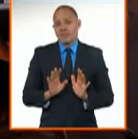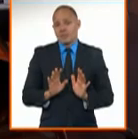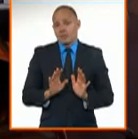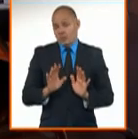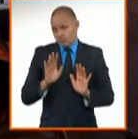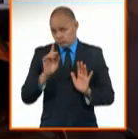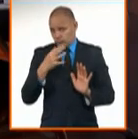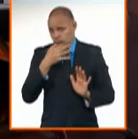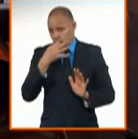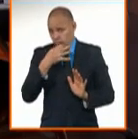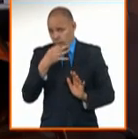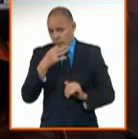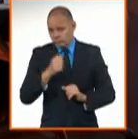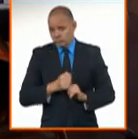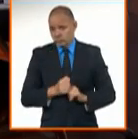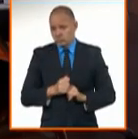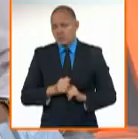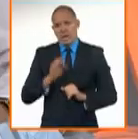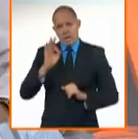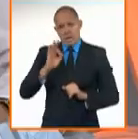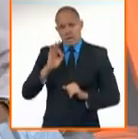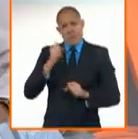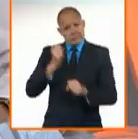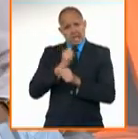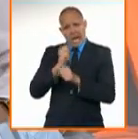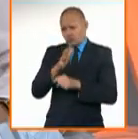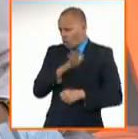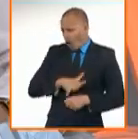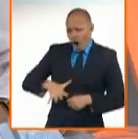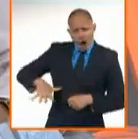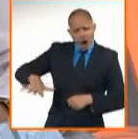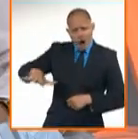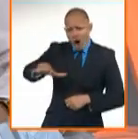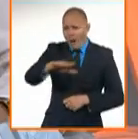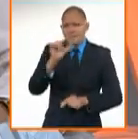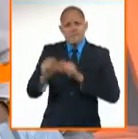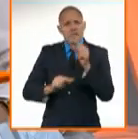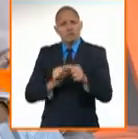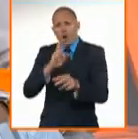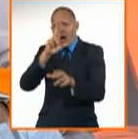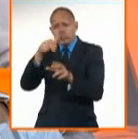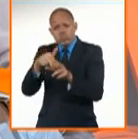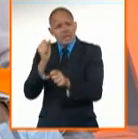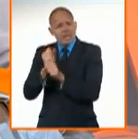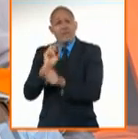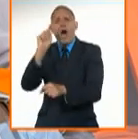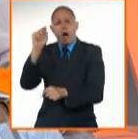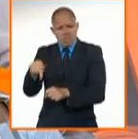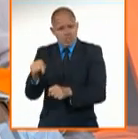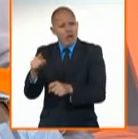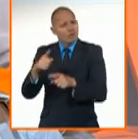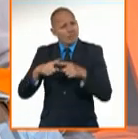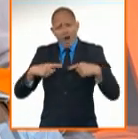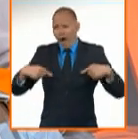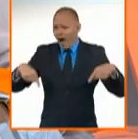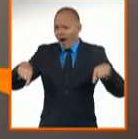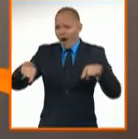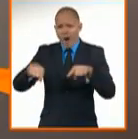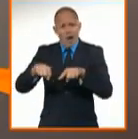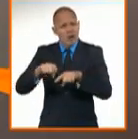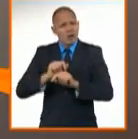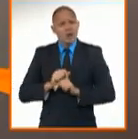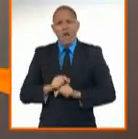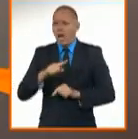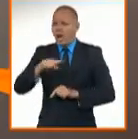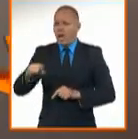compromiso que tienen hoy todos los trabajadores eléctricos y los de coupé también que influye trabajan en todo lo que es suministro combustible